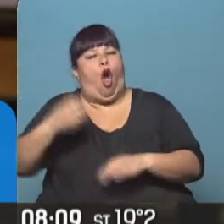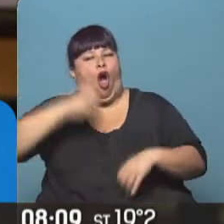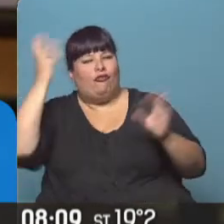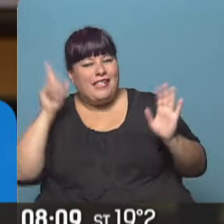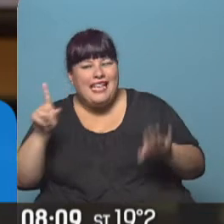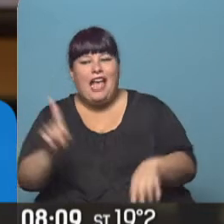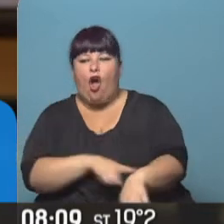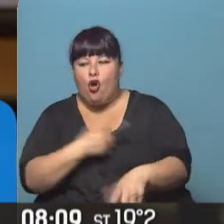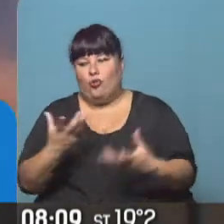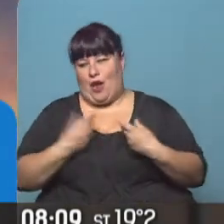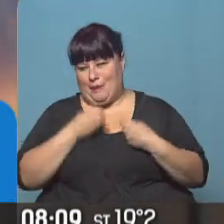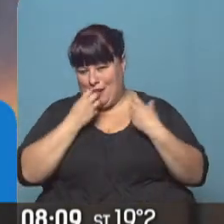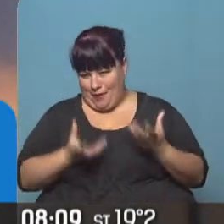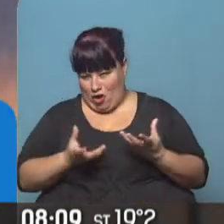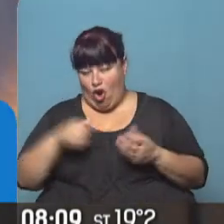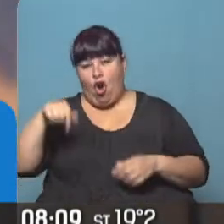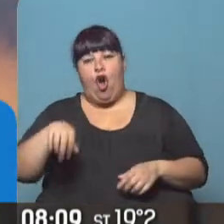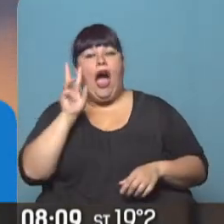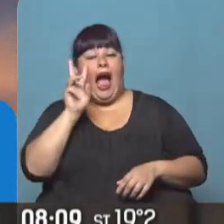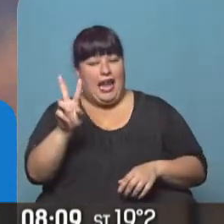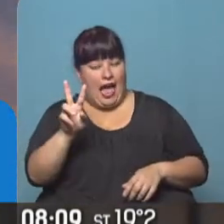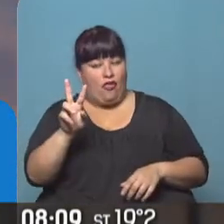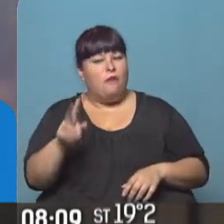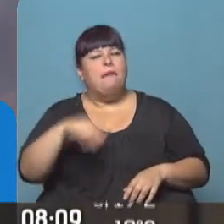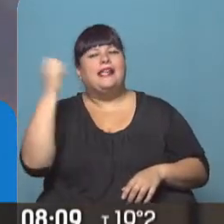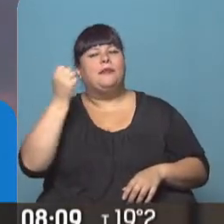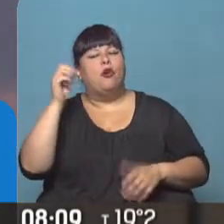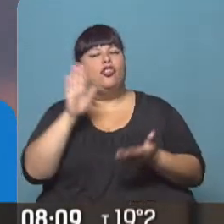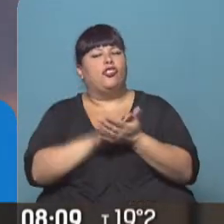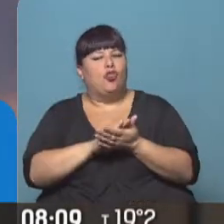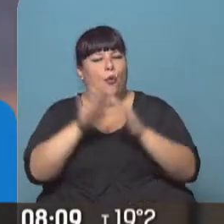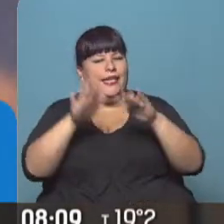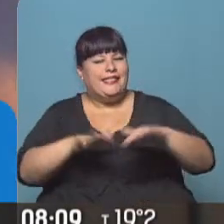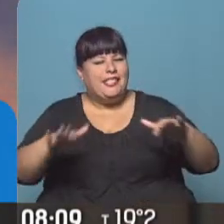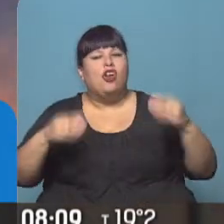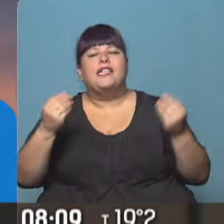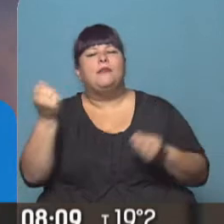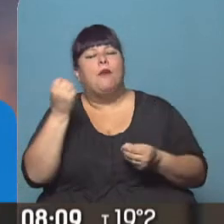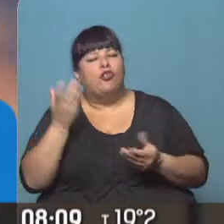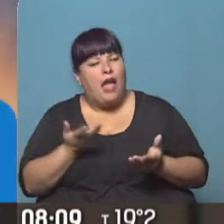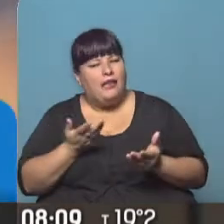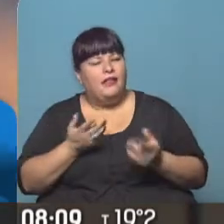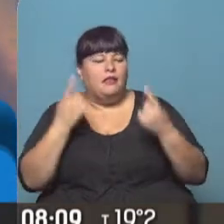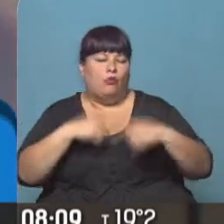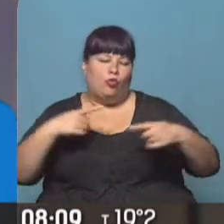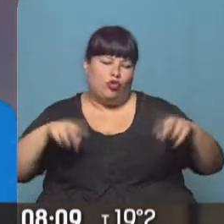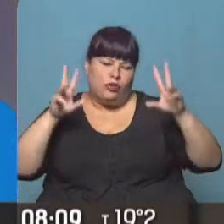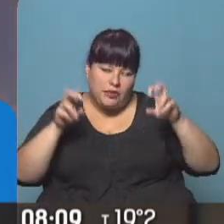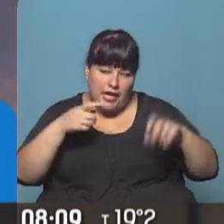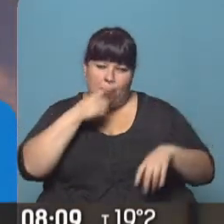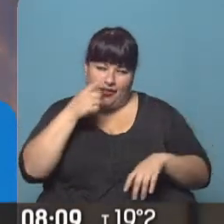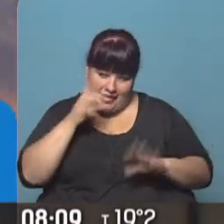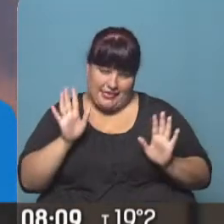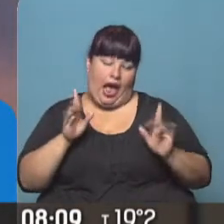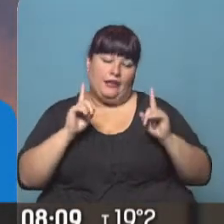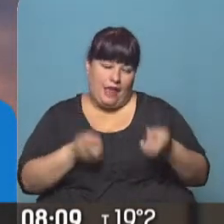Esos hábitos ayudan. Hoy a las 2 de la tarde, lo principal en cuanto a los chicos, ¿qué es lo importante? Hay tantos temas interesantes